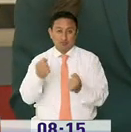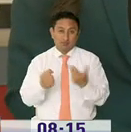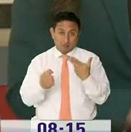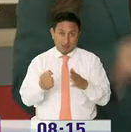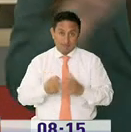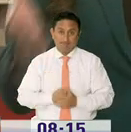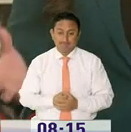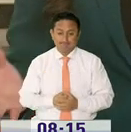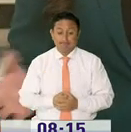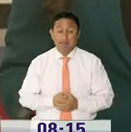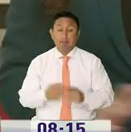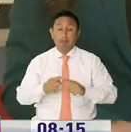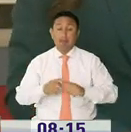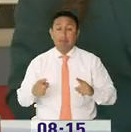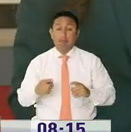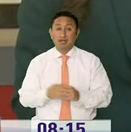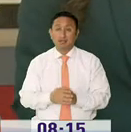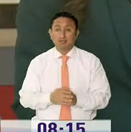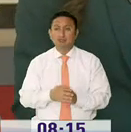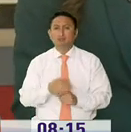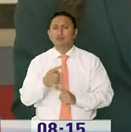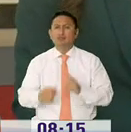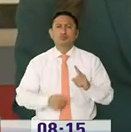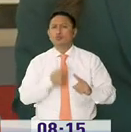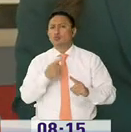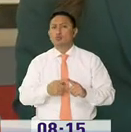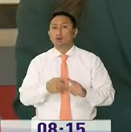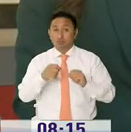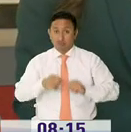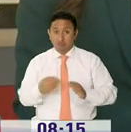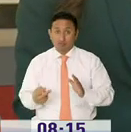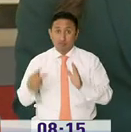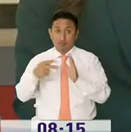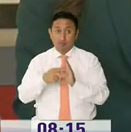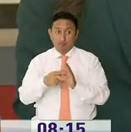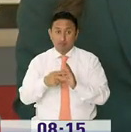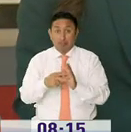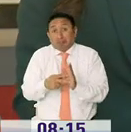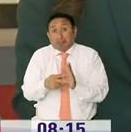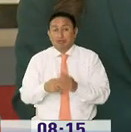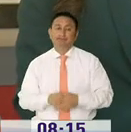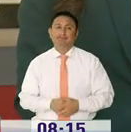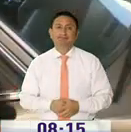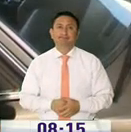vehicular. Sin embargo, aún no se conoce cuándo se restablecerá el servicio.